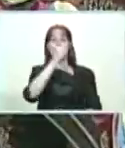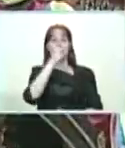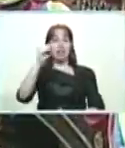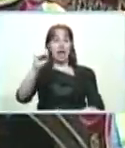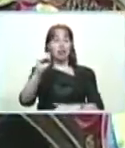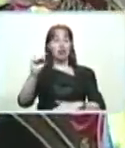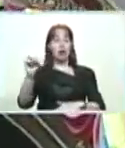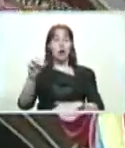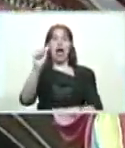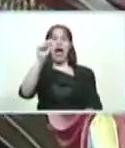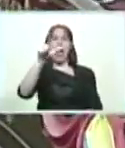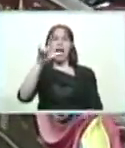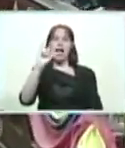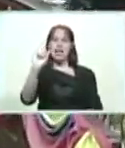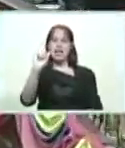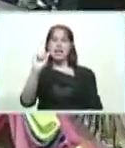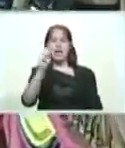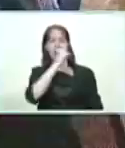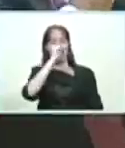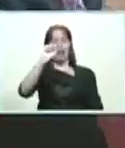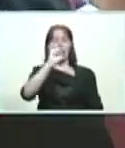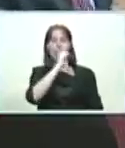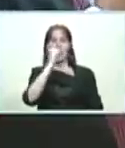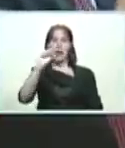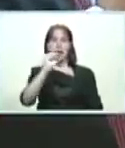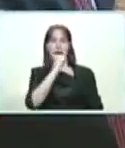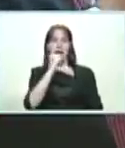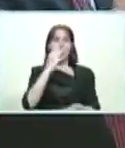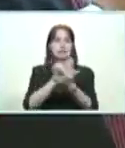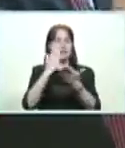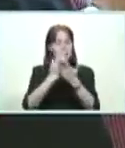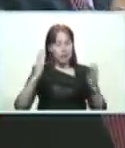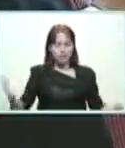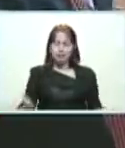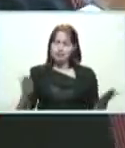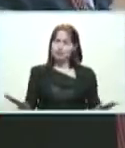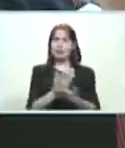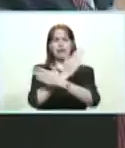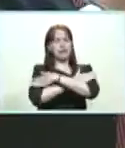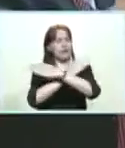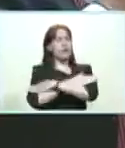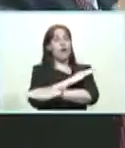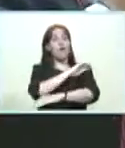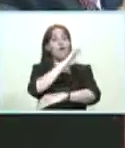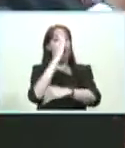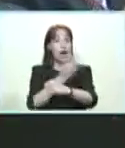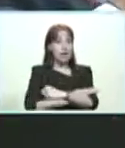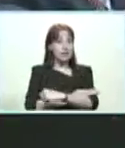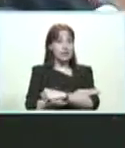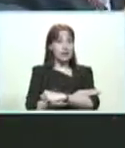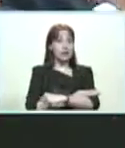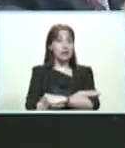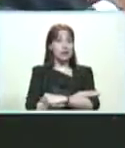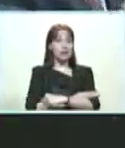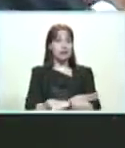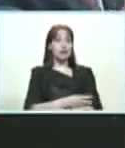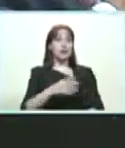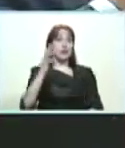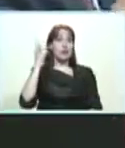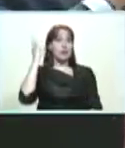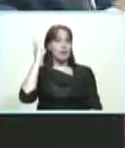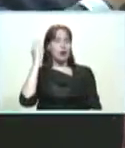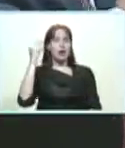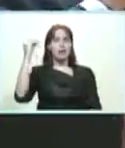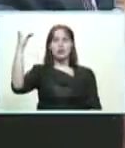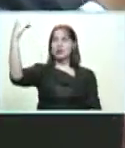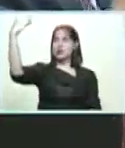canciones de Alí. Alí, Alí, pa'lante, mijo, fuerza, Sol Muset, te